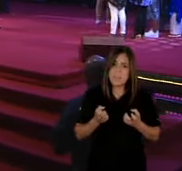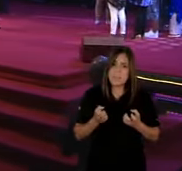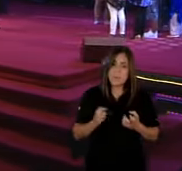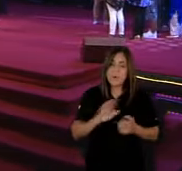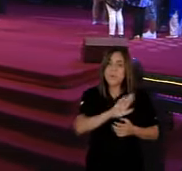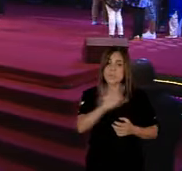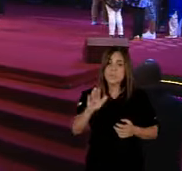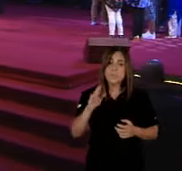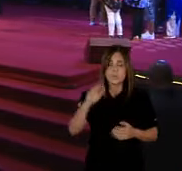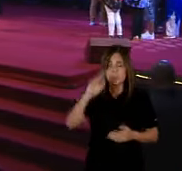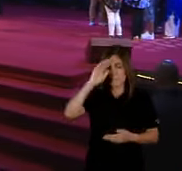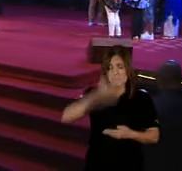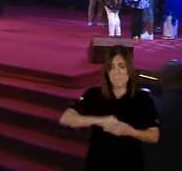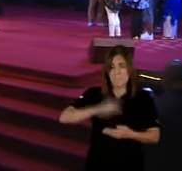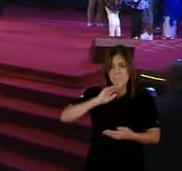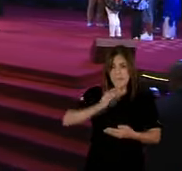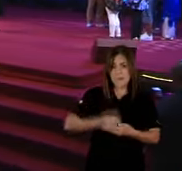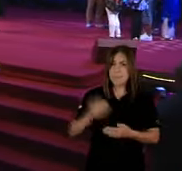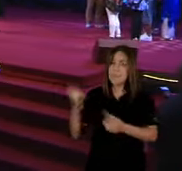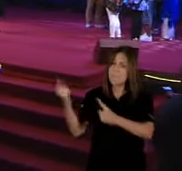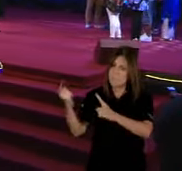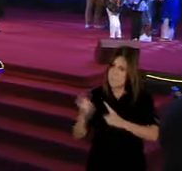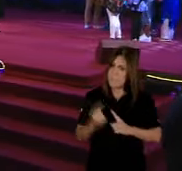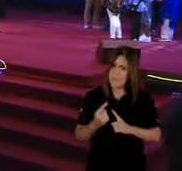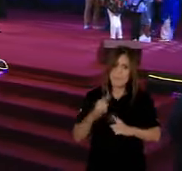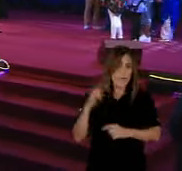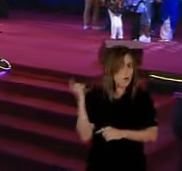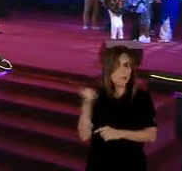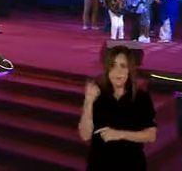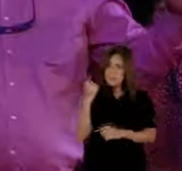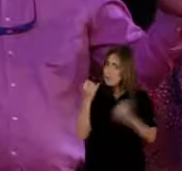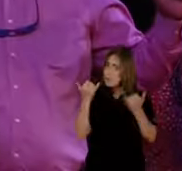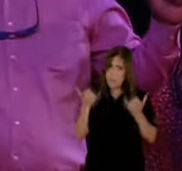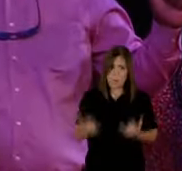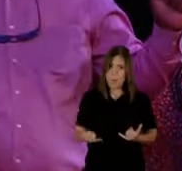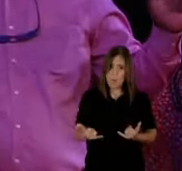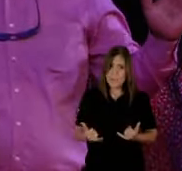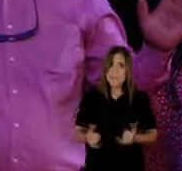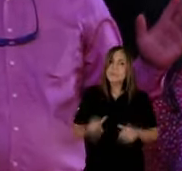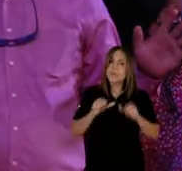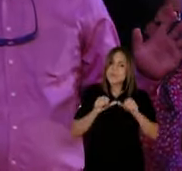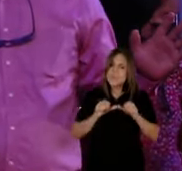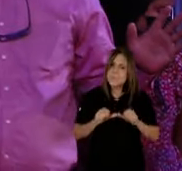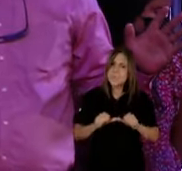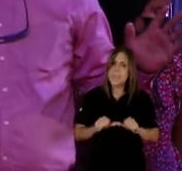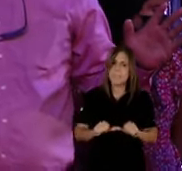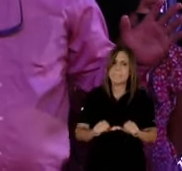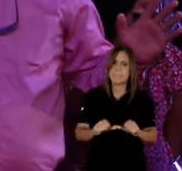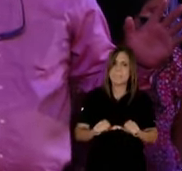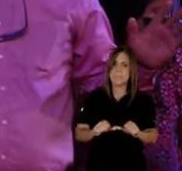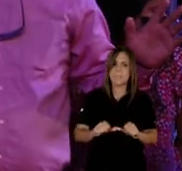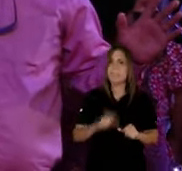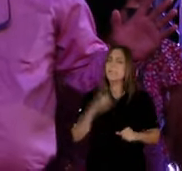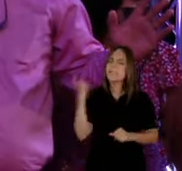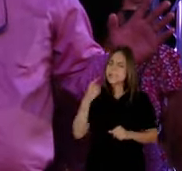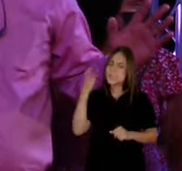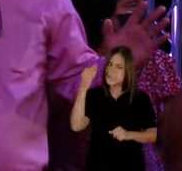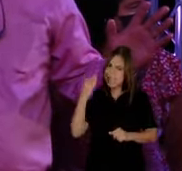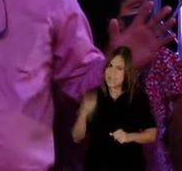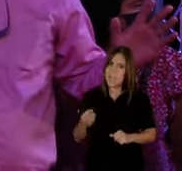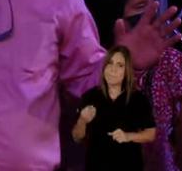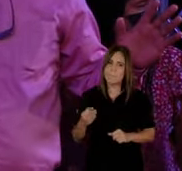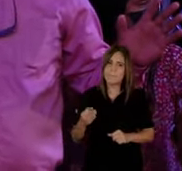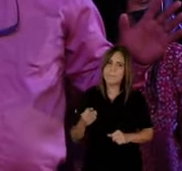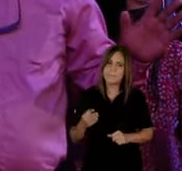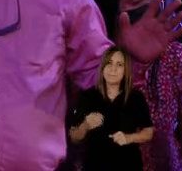una larga vida, de que ellos se comprometan y entiendan que más que la educación que le puedan dar a sus hijos